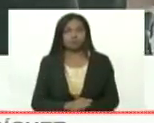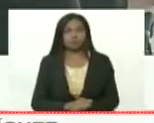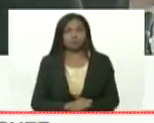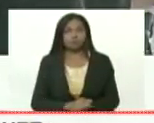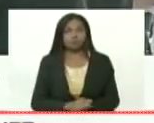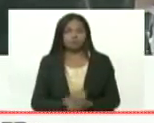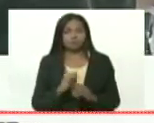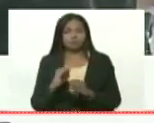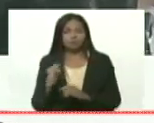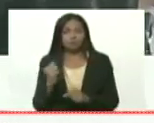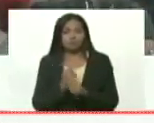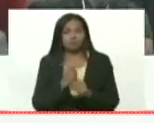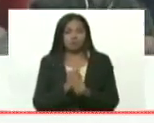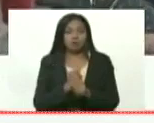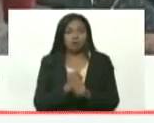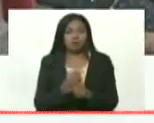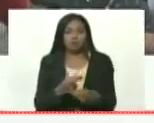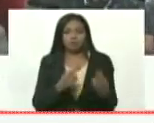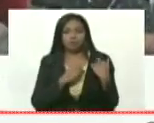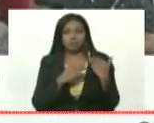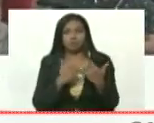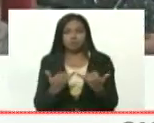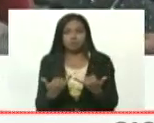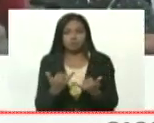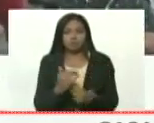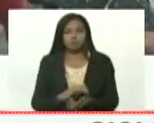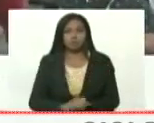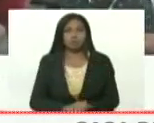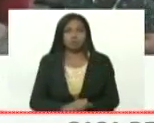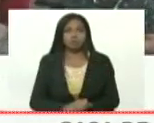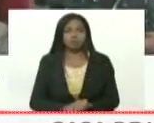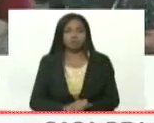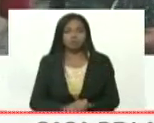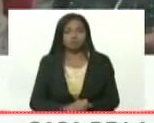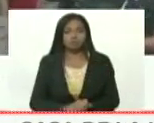Esta obra representa,